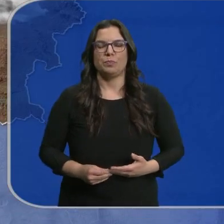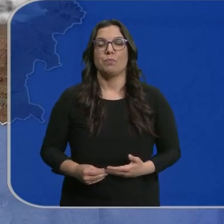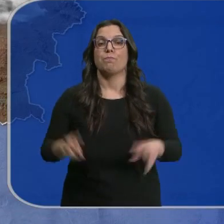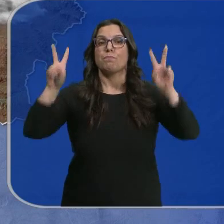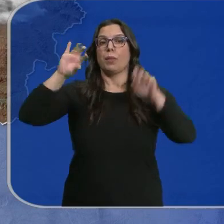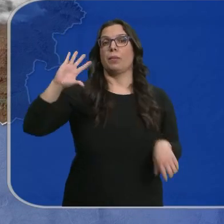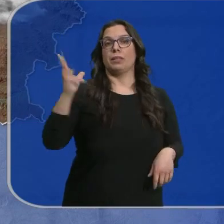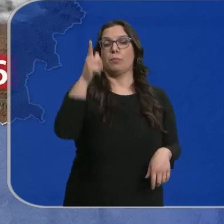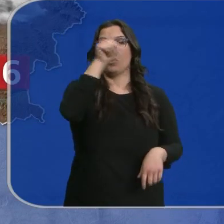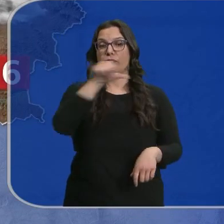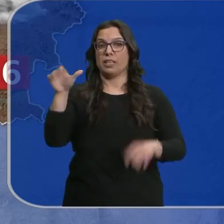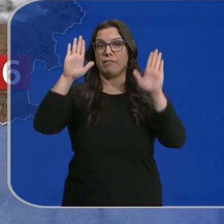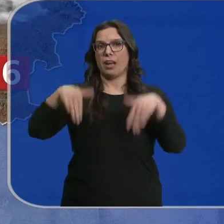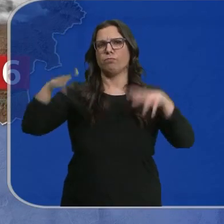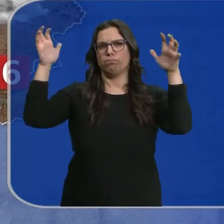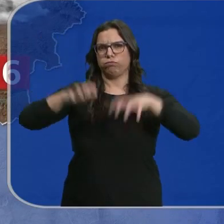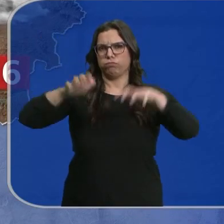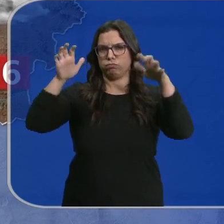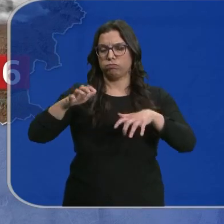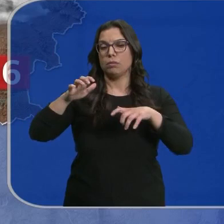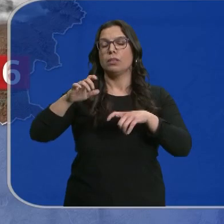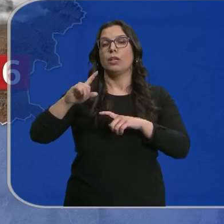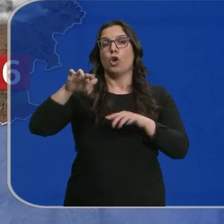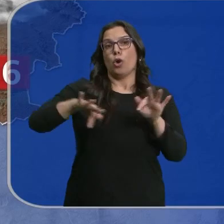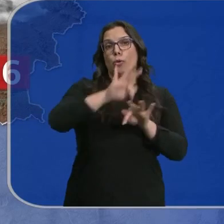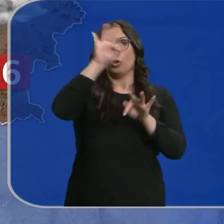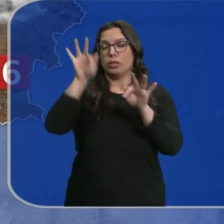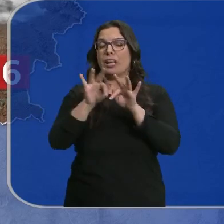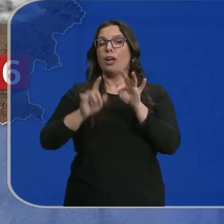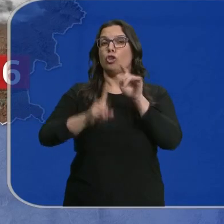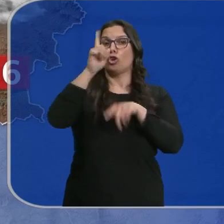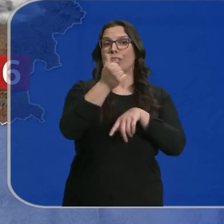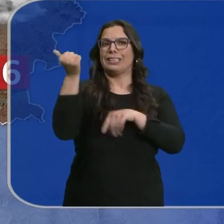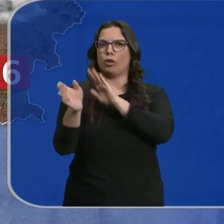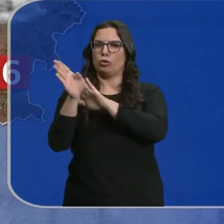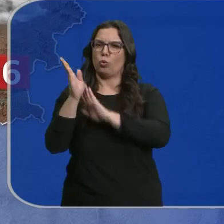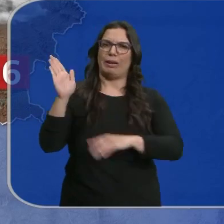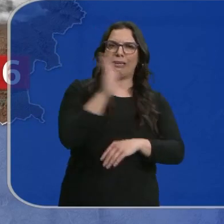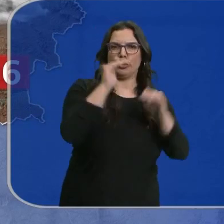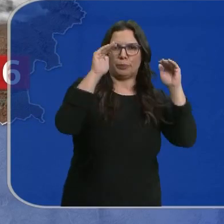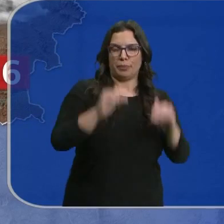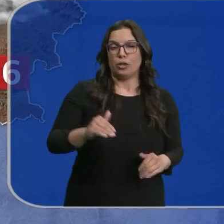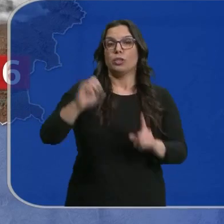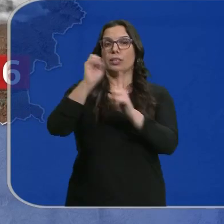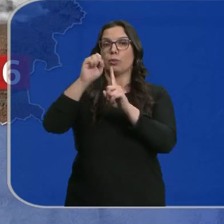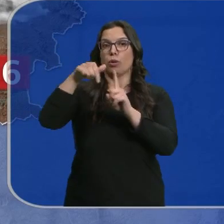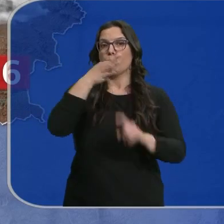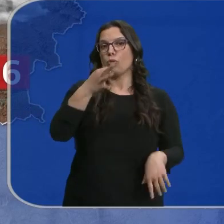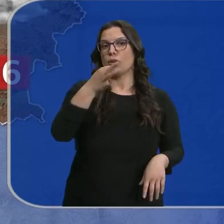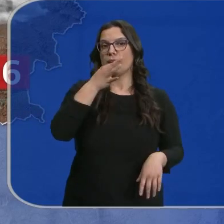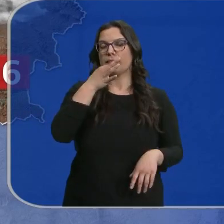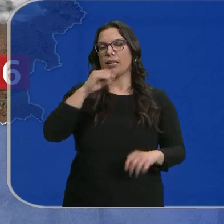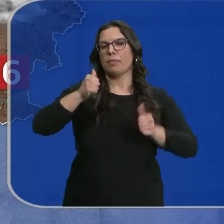Y en cuanto al tiempo, acabamos la semana con lluvias. Irán remitiendo a lo largo del día, salvo en el norte y en el este de la comunidad. Las temperaturas esta tarde